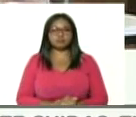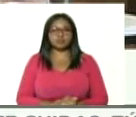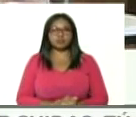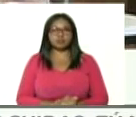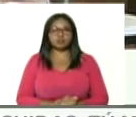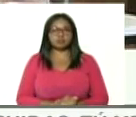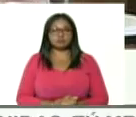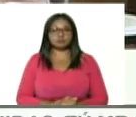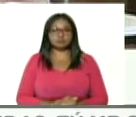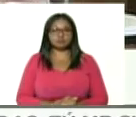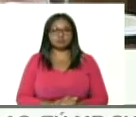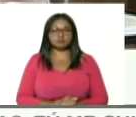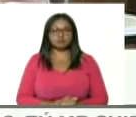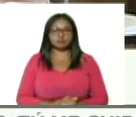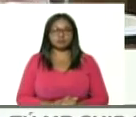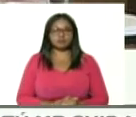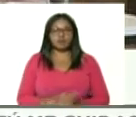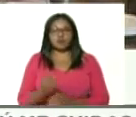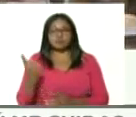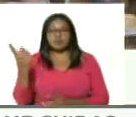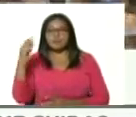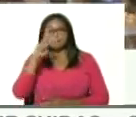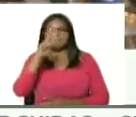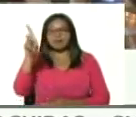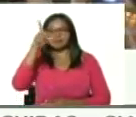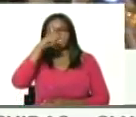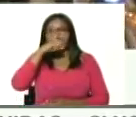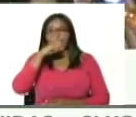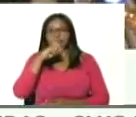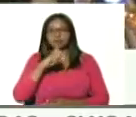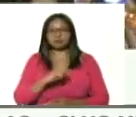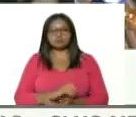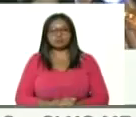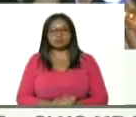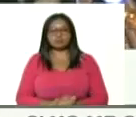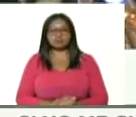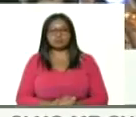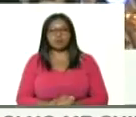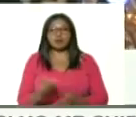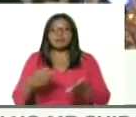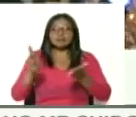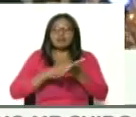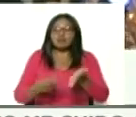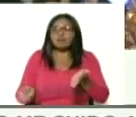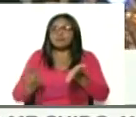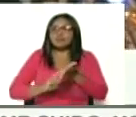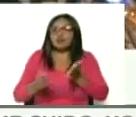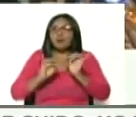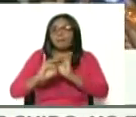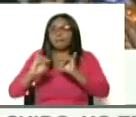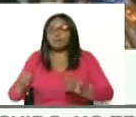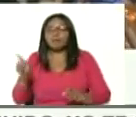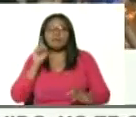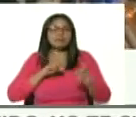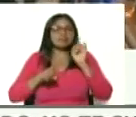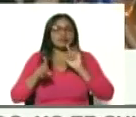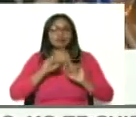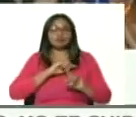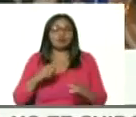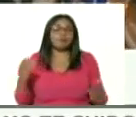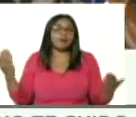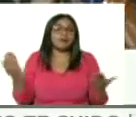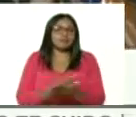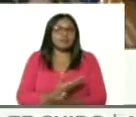Y ellos tienen 20 años, la derecha trumpista, repitiendo la misma mentira, que vamos a eliminar